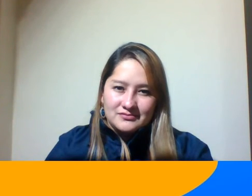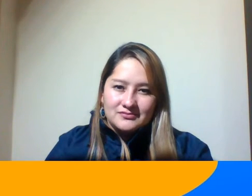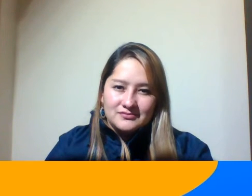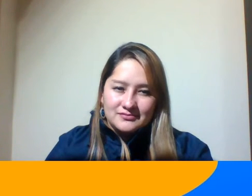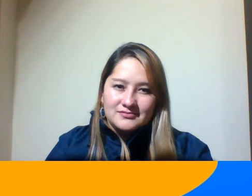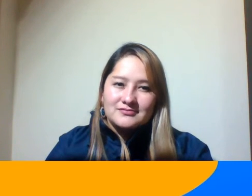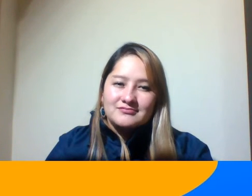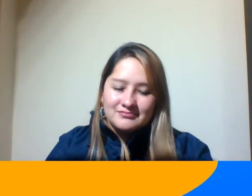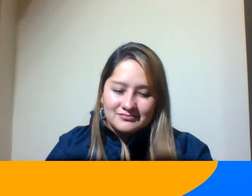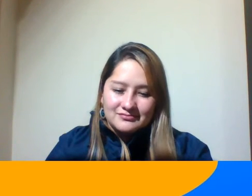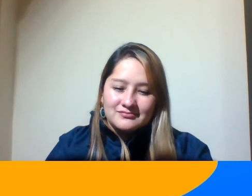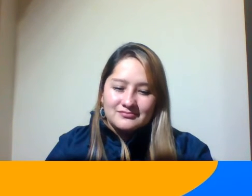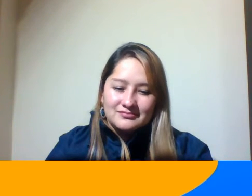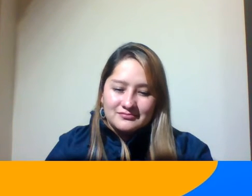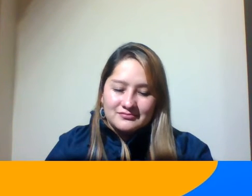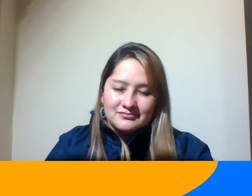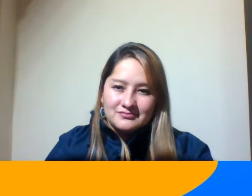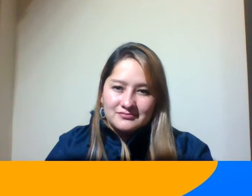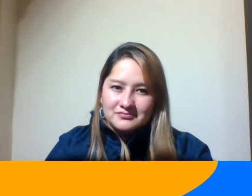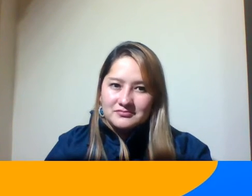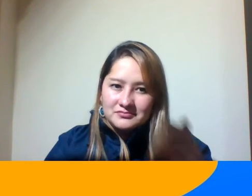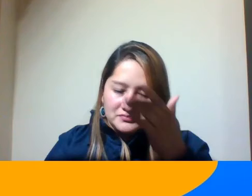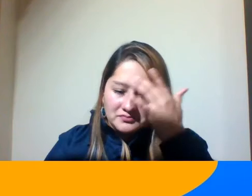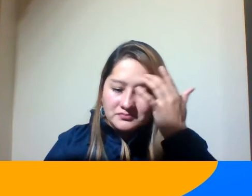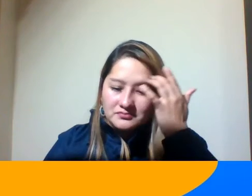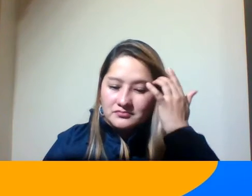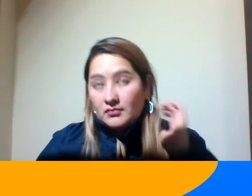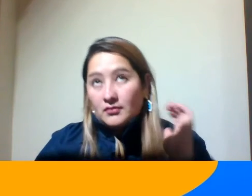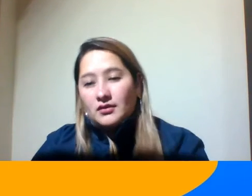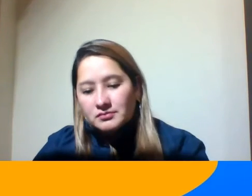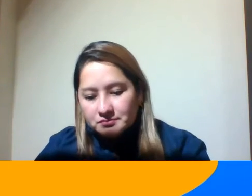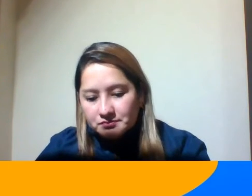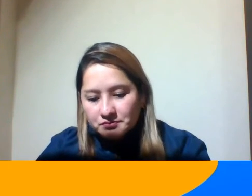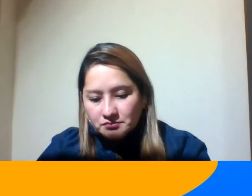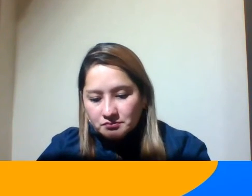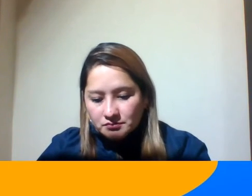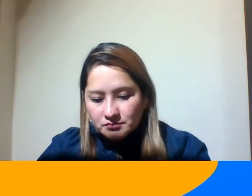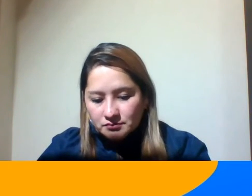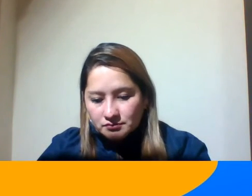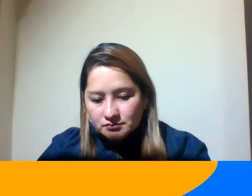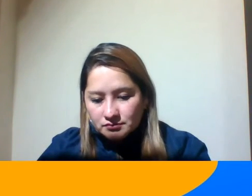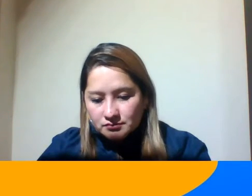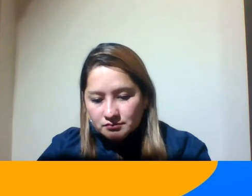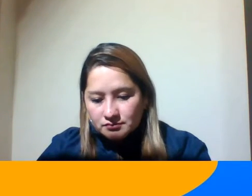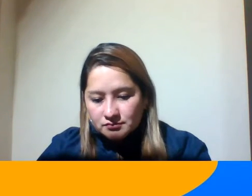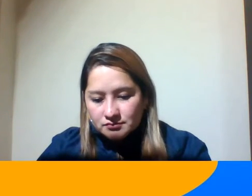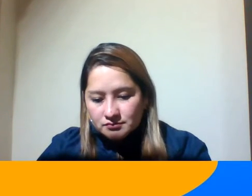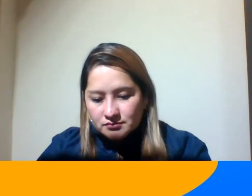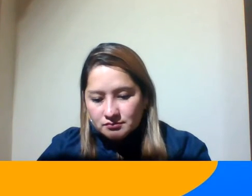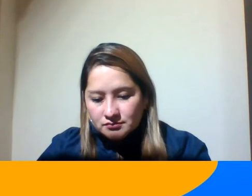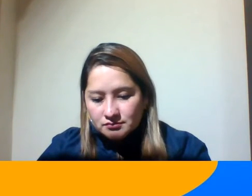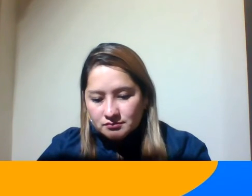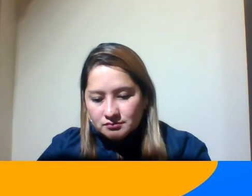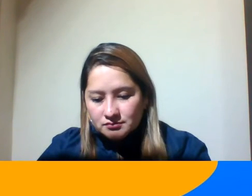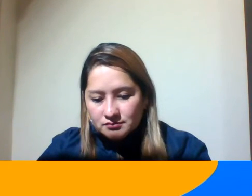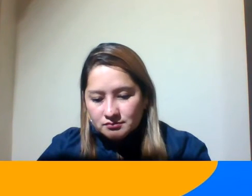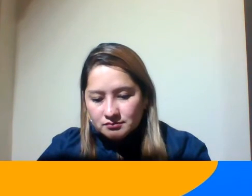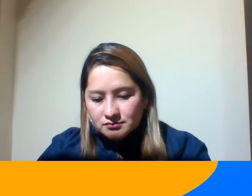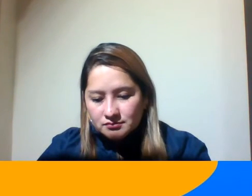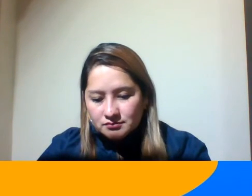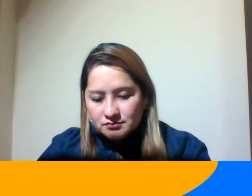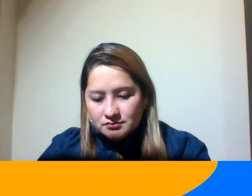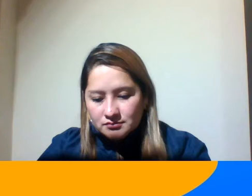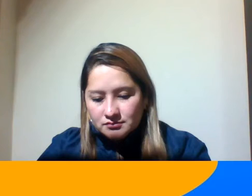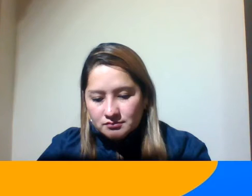el paisaje. Entonces nosotros somos el sujeto que observa la montaña. La montaña es un objeto como